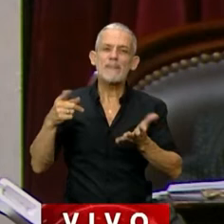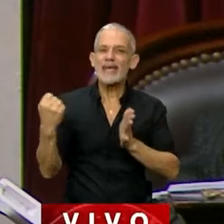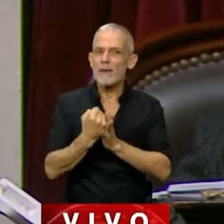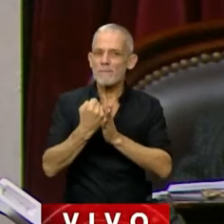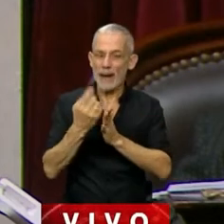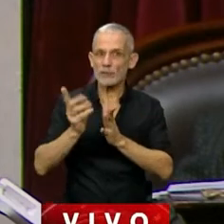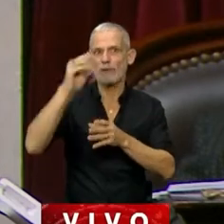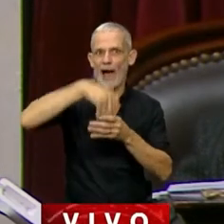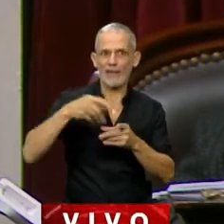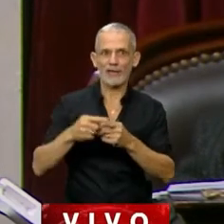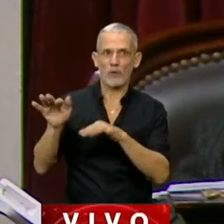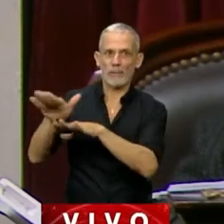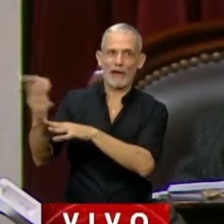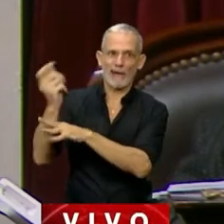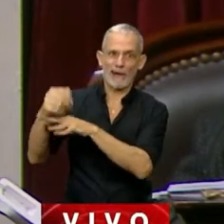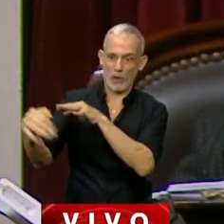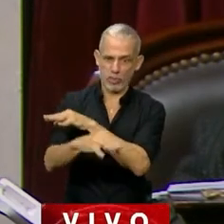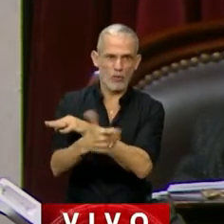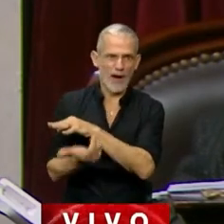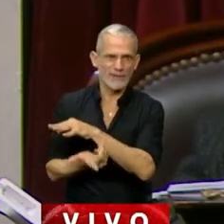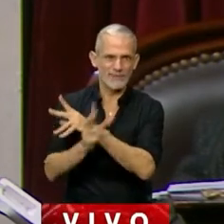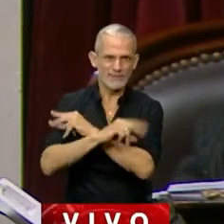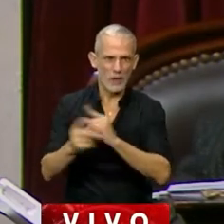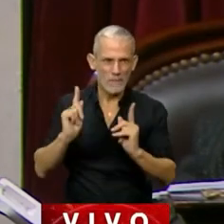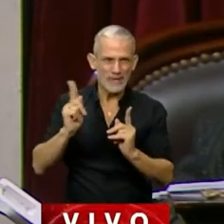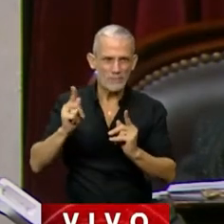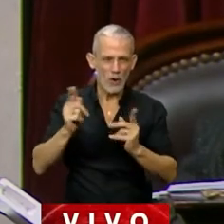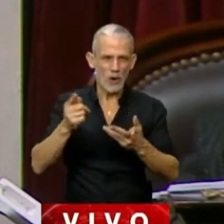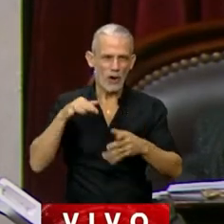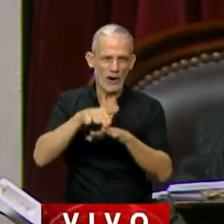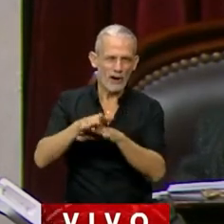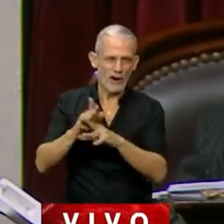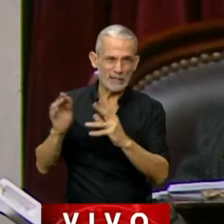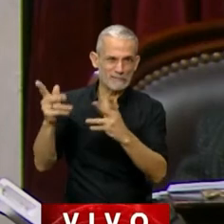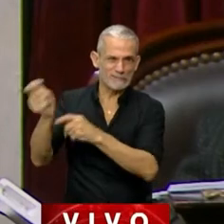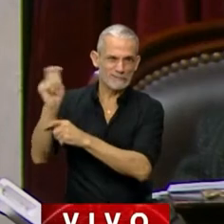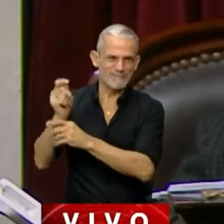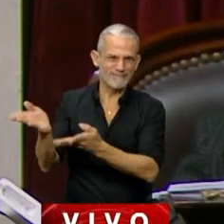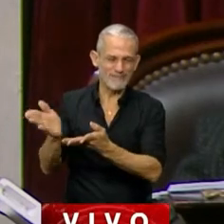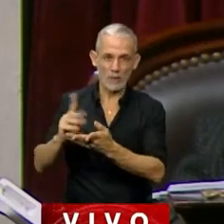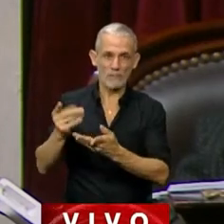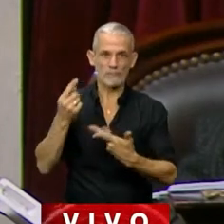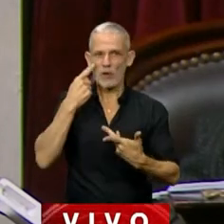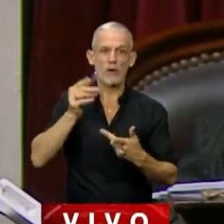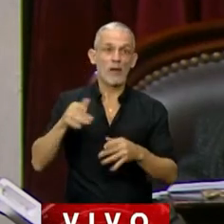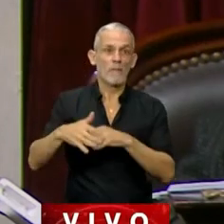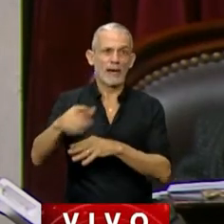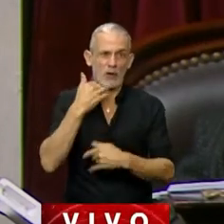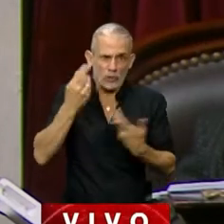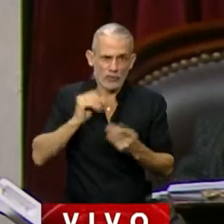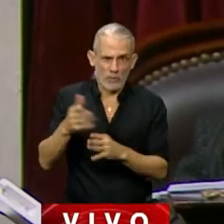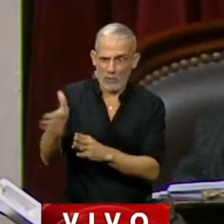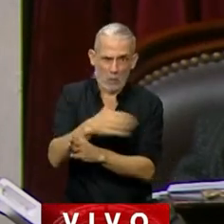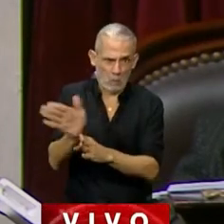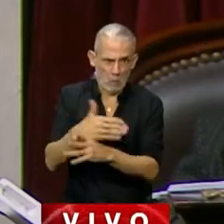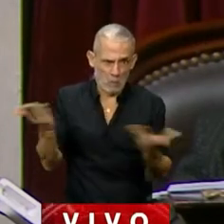impactan adentro, para bien o para mal, en las especies, en los cardúmenes, porque es cierto que no reconocen, esos